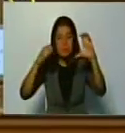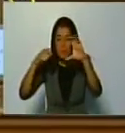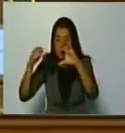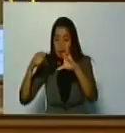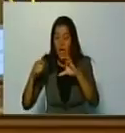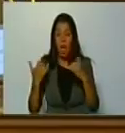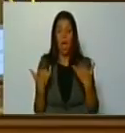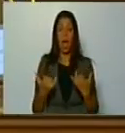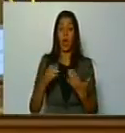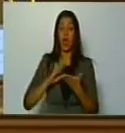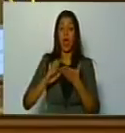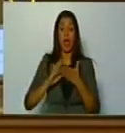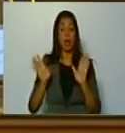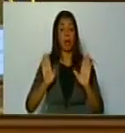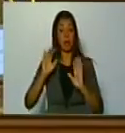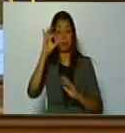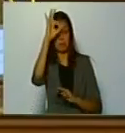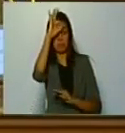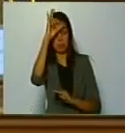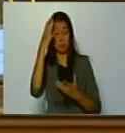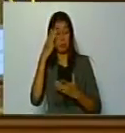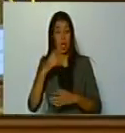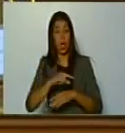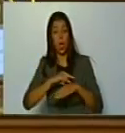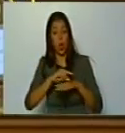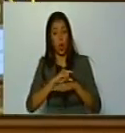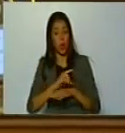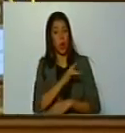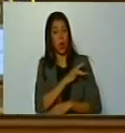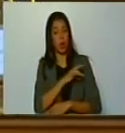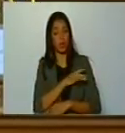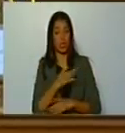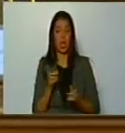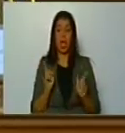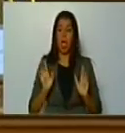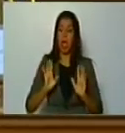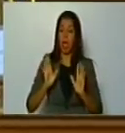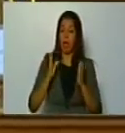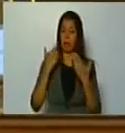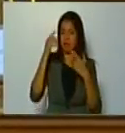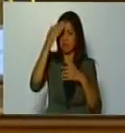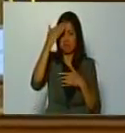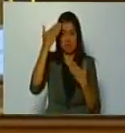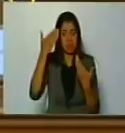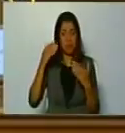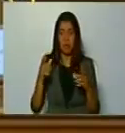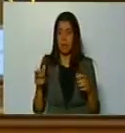excusarse. El gobierno de la presidenta Bachelet no puede venir a decir que no lo conocía,